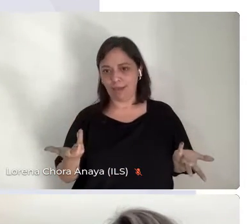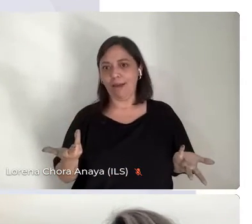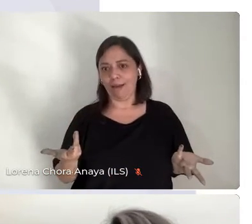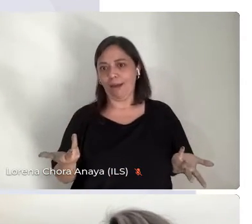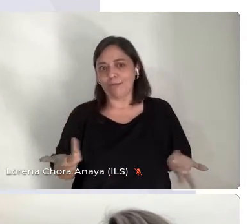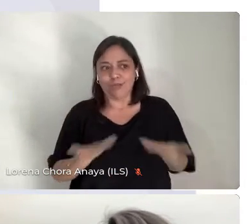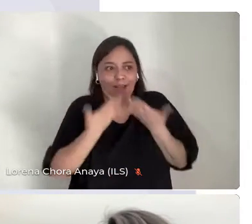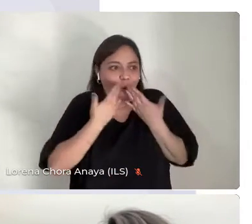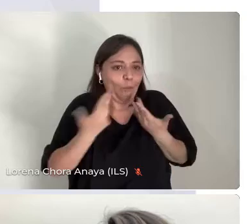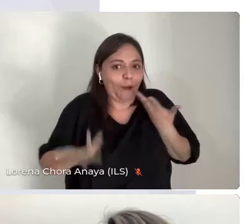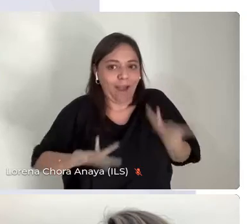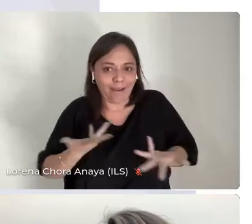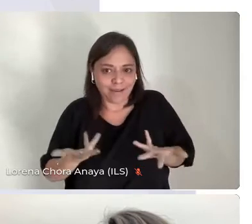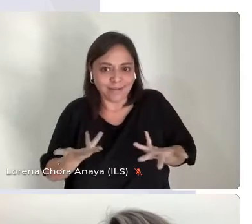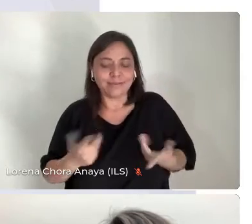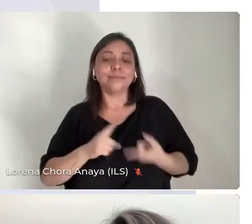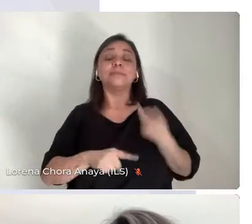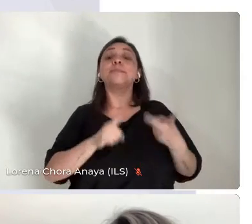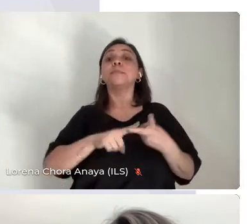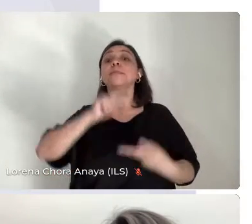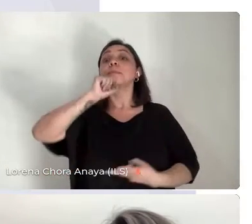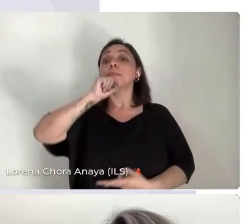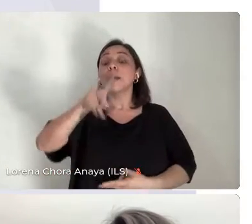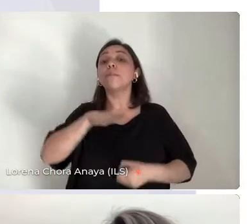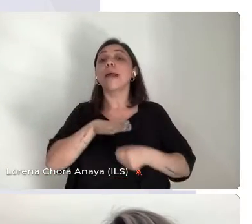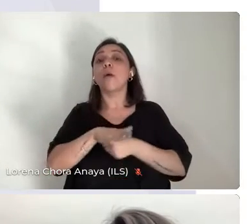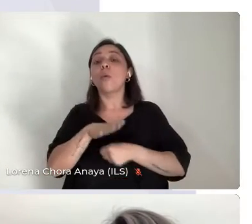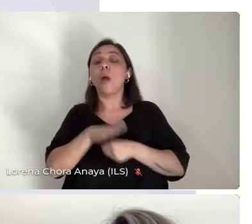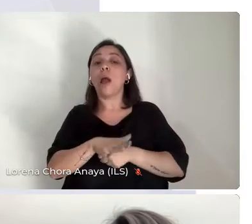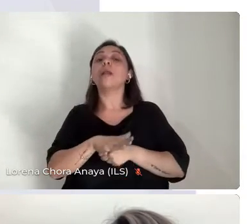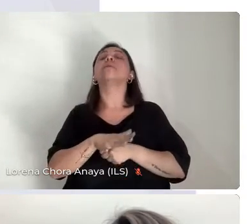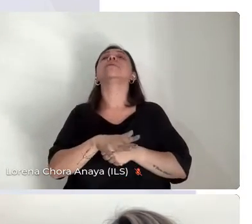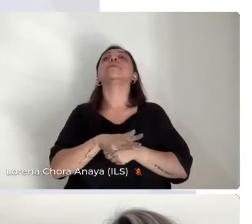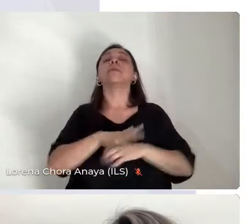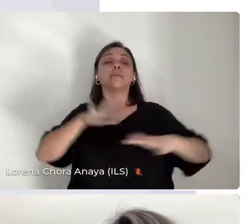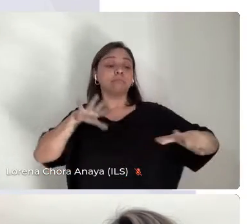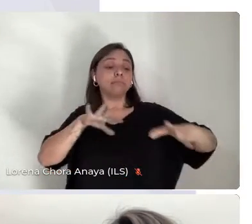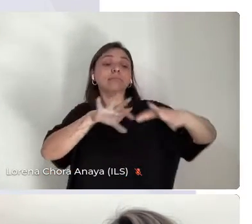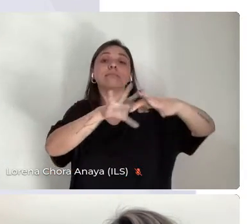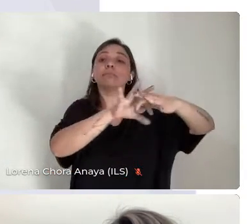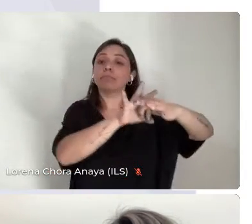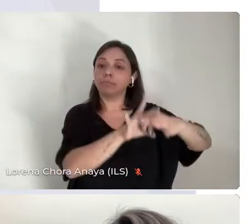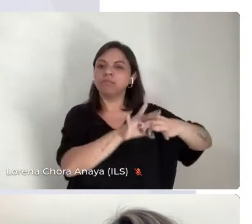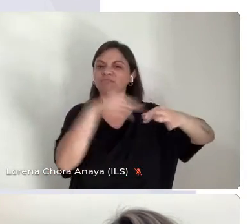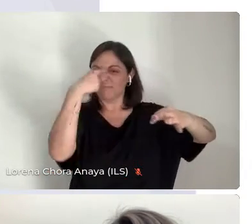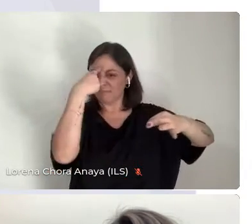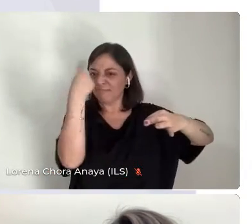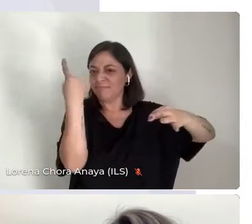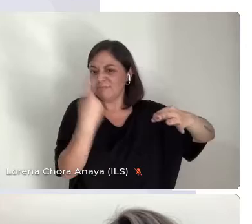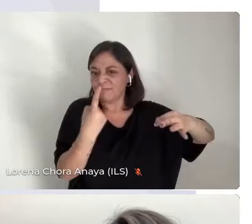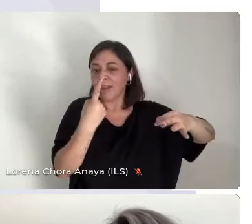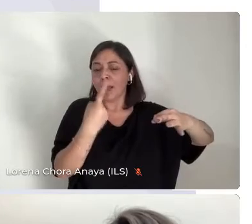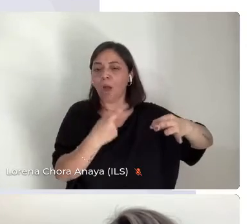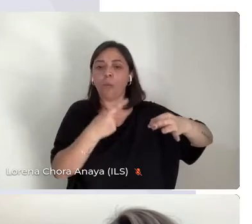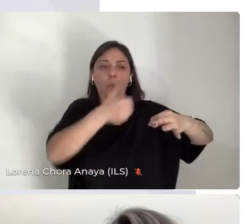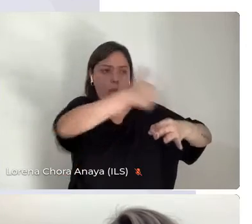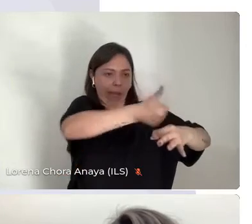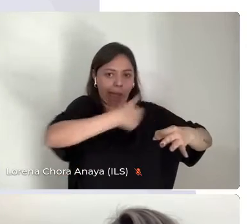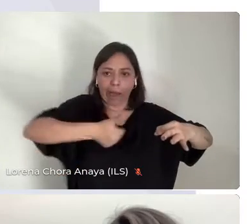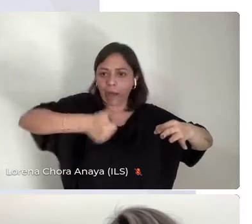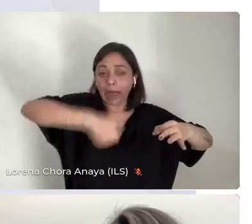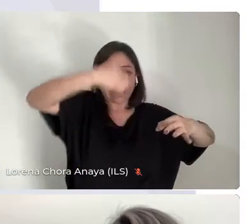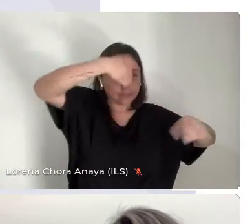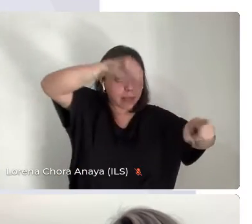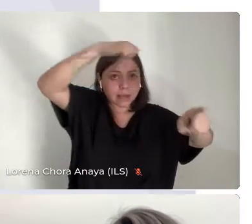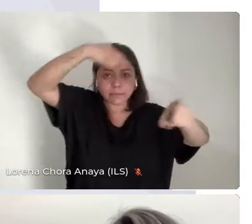me gustó mucho cómo mencionas que parte de las alianzas pues tiene que ver con aprovechar esta experiencia que tiene cada uno de los participantes y